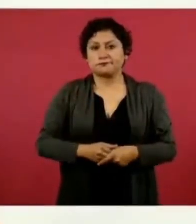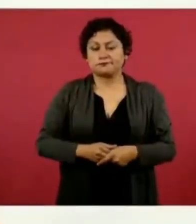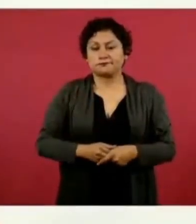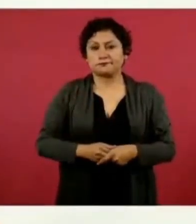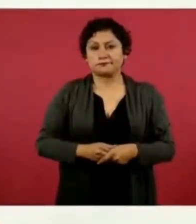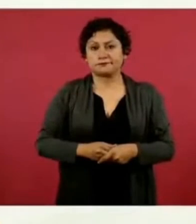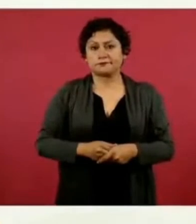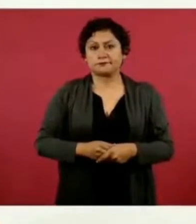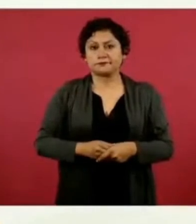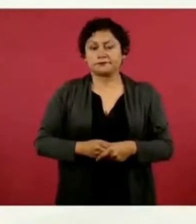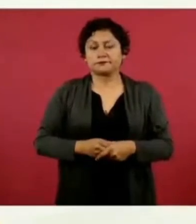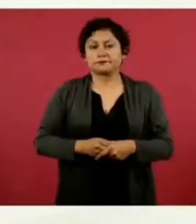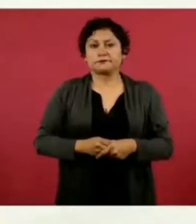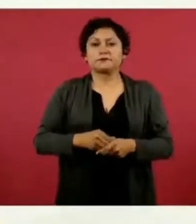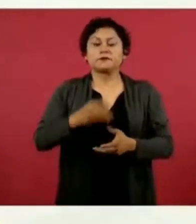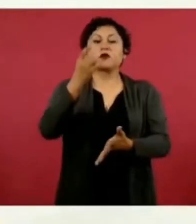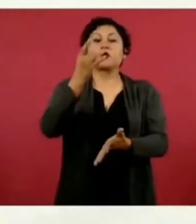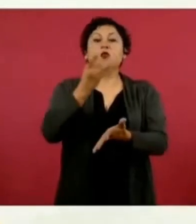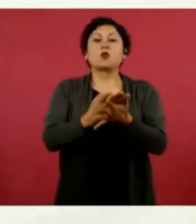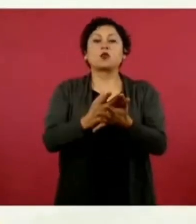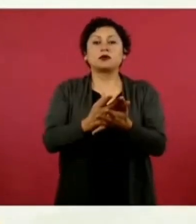son hechos delictivos